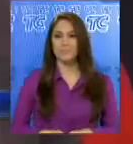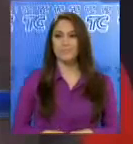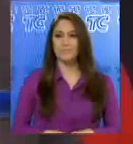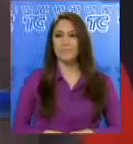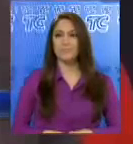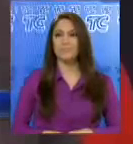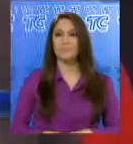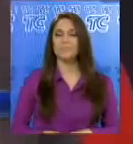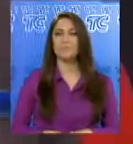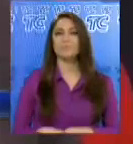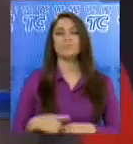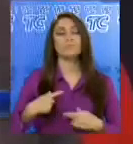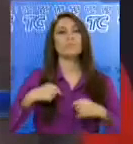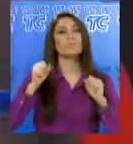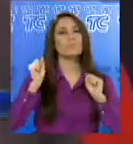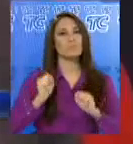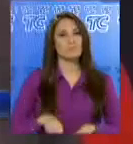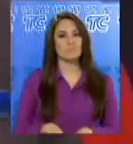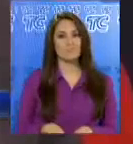podría permitir